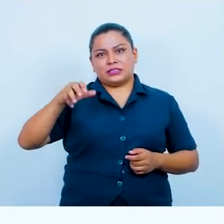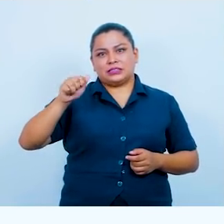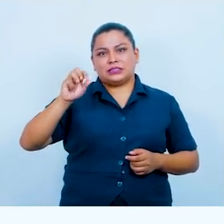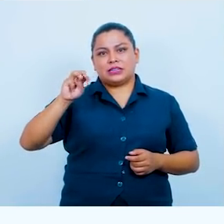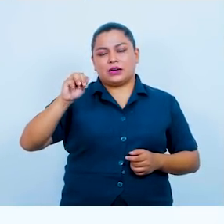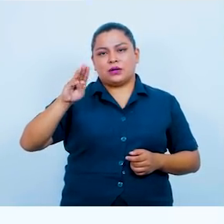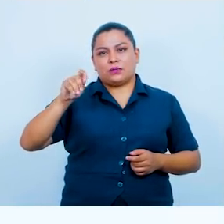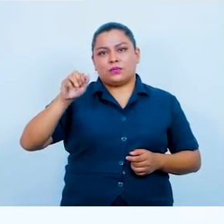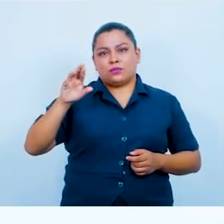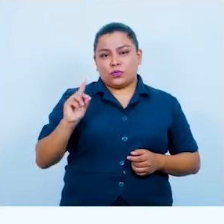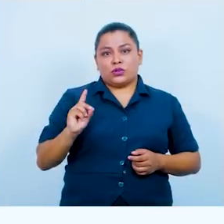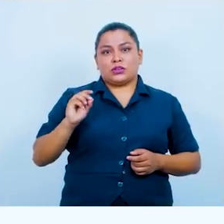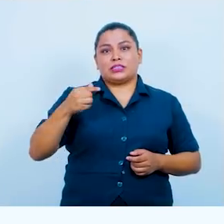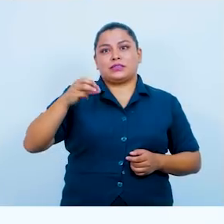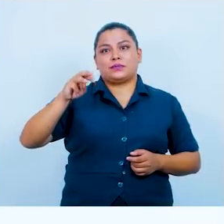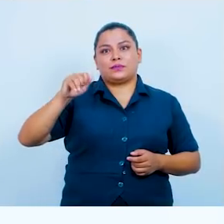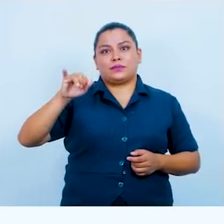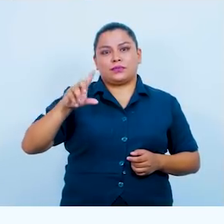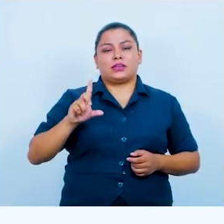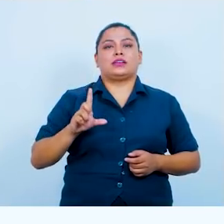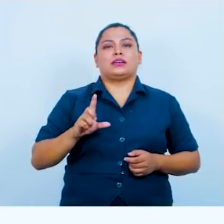Jamboard, Gmail.